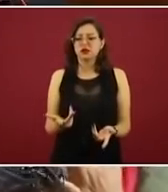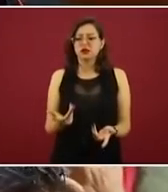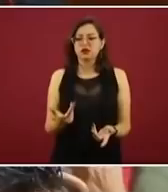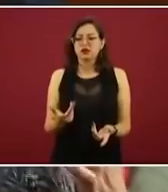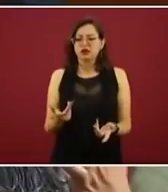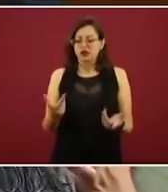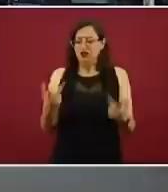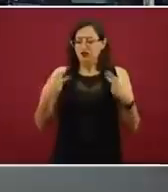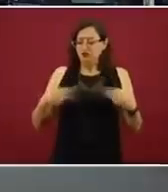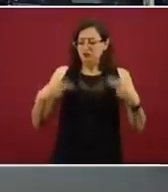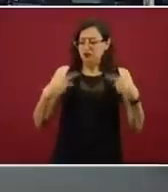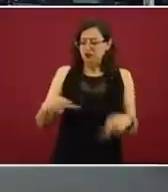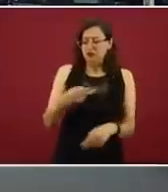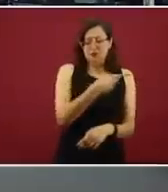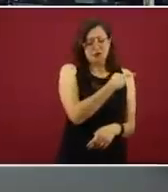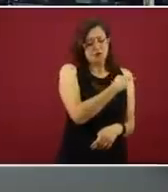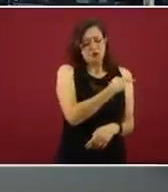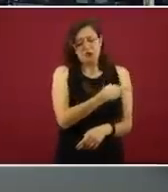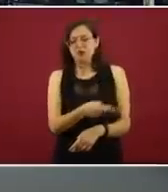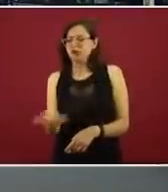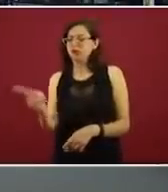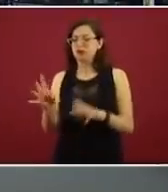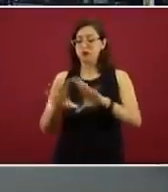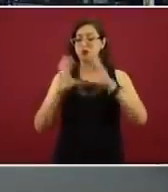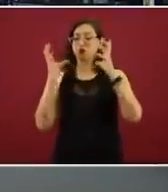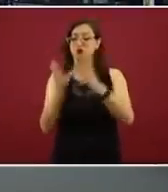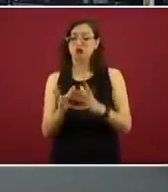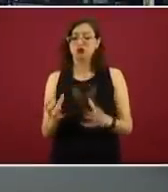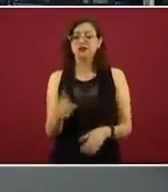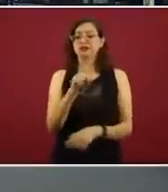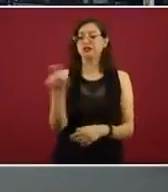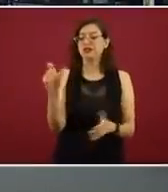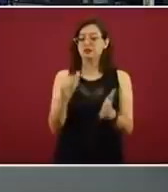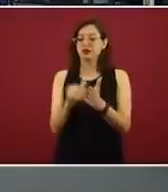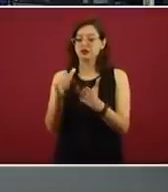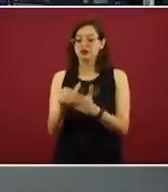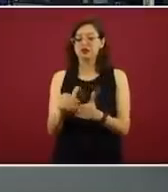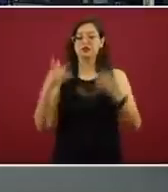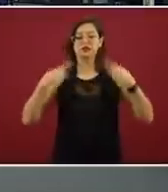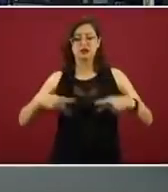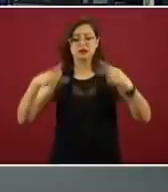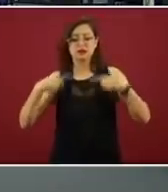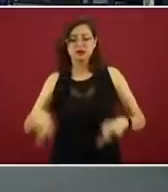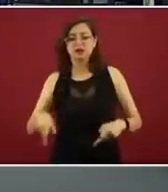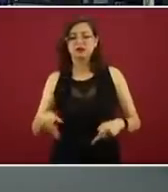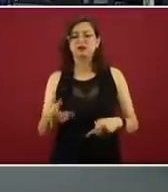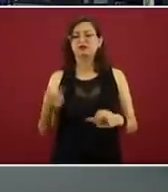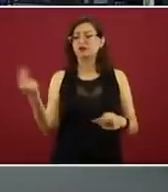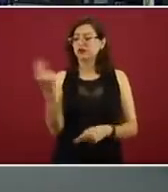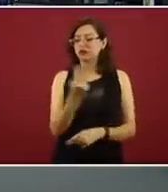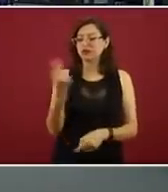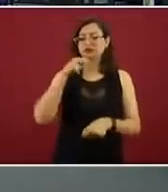extrema pobreza en el mundo es de aproximadamente 100 millones de personas por necesidades de atención